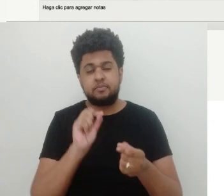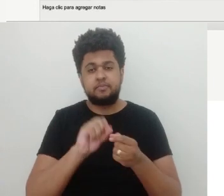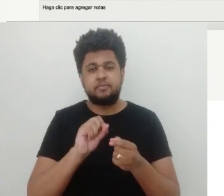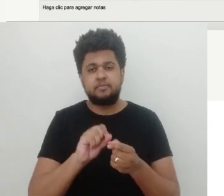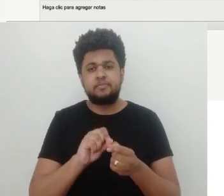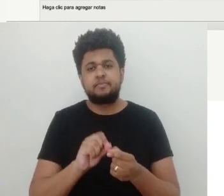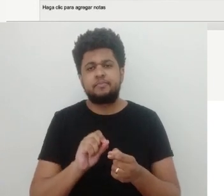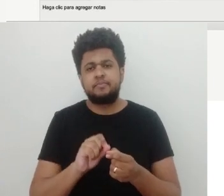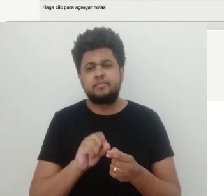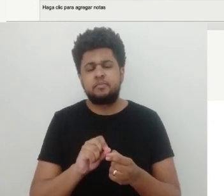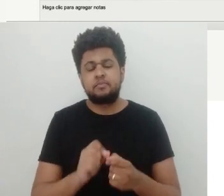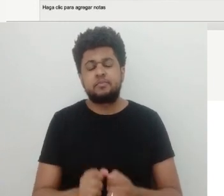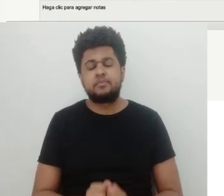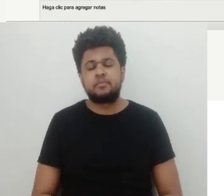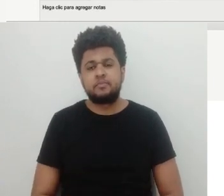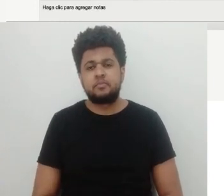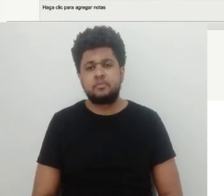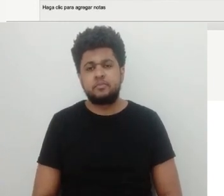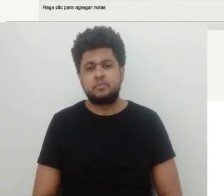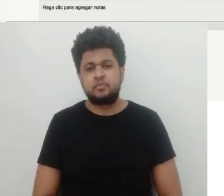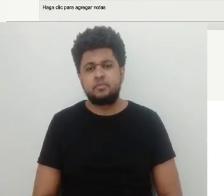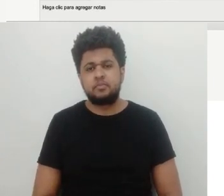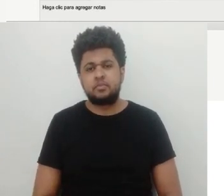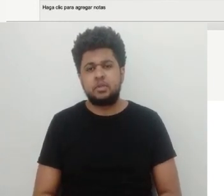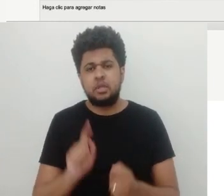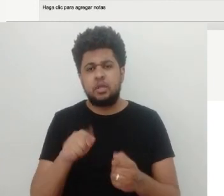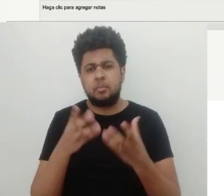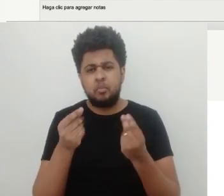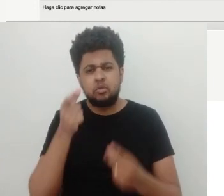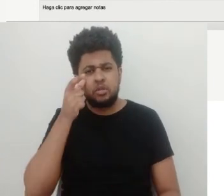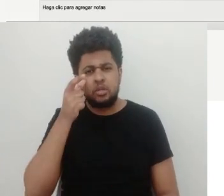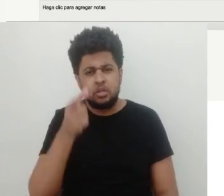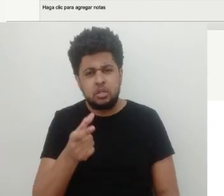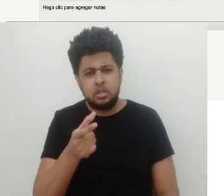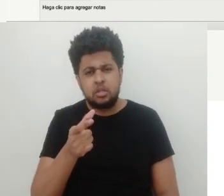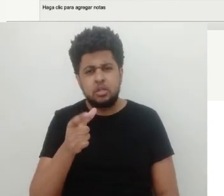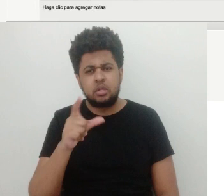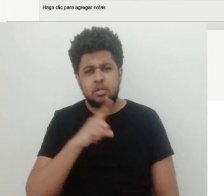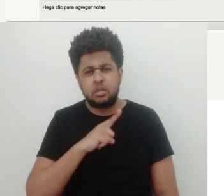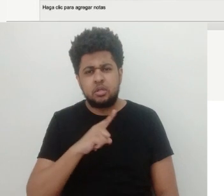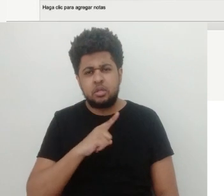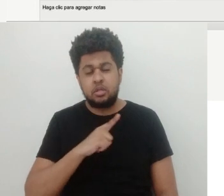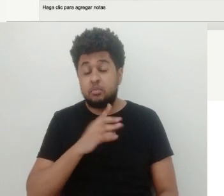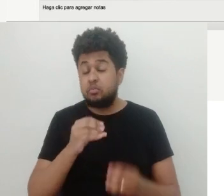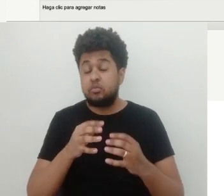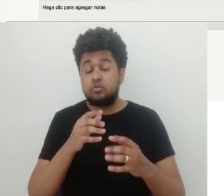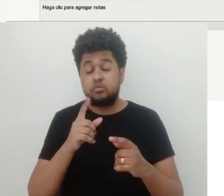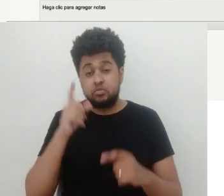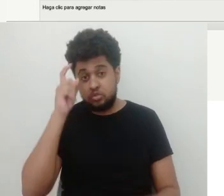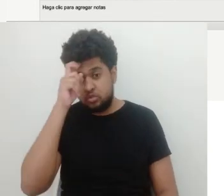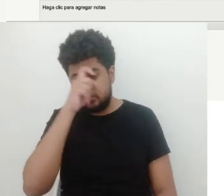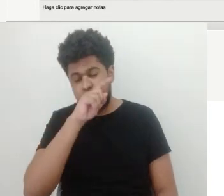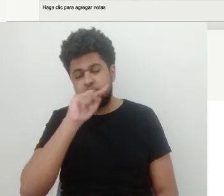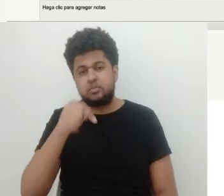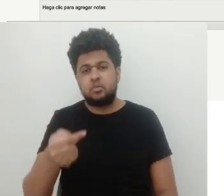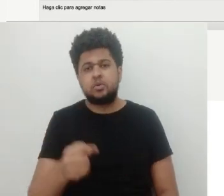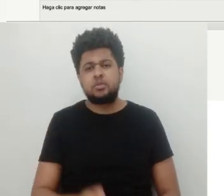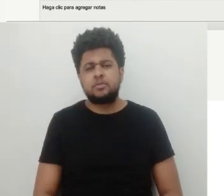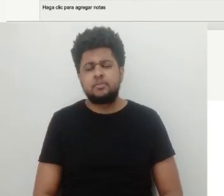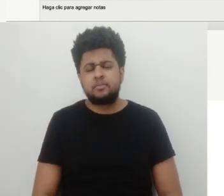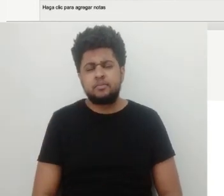que yo no podría agregar mucho a lo que presentaron, por lo que intentaré hablar principalmente desde mi experiencia personal en el programa